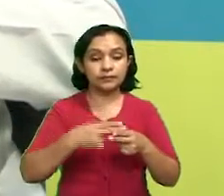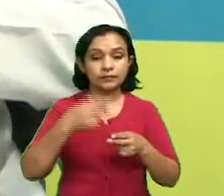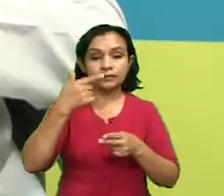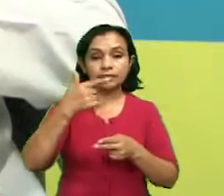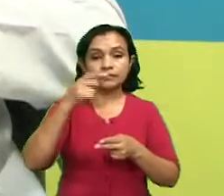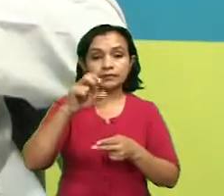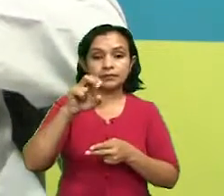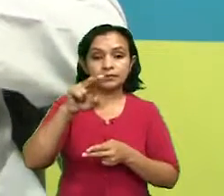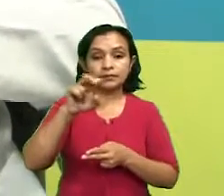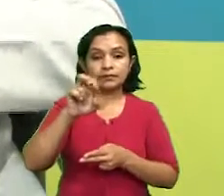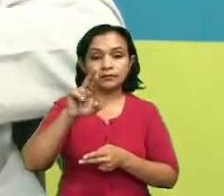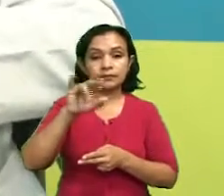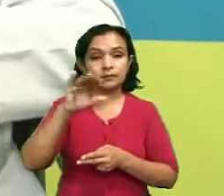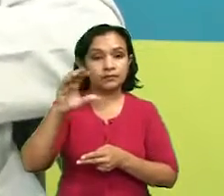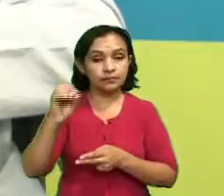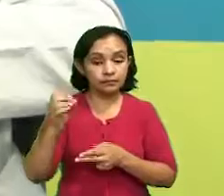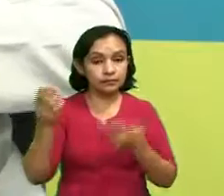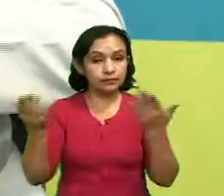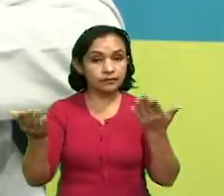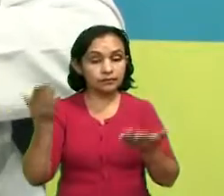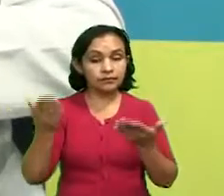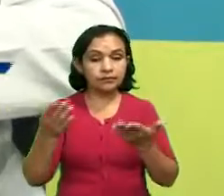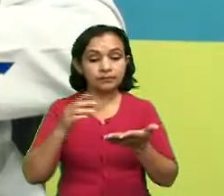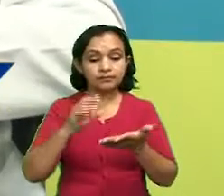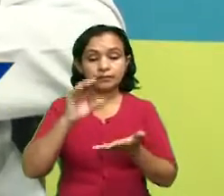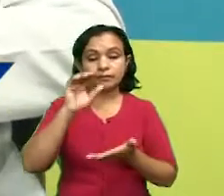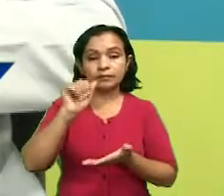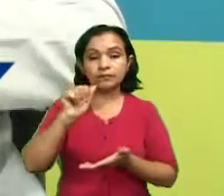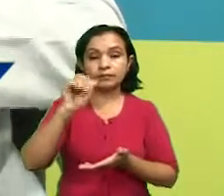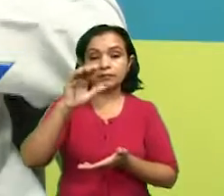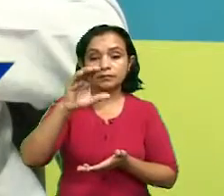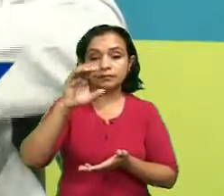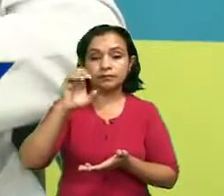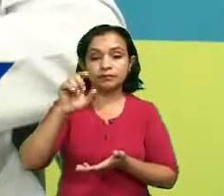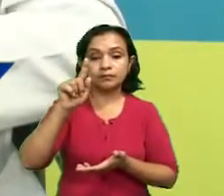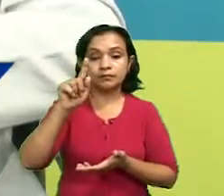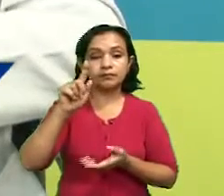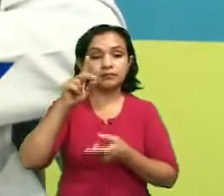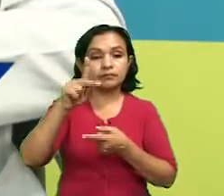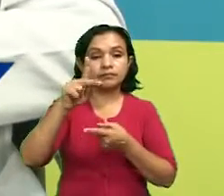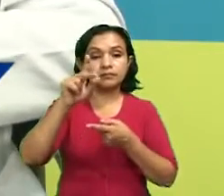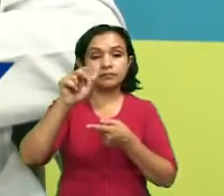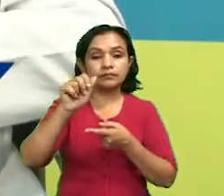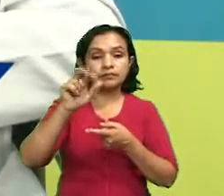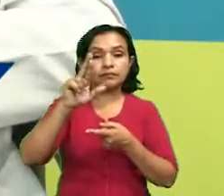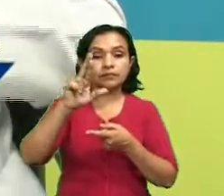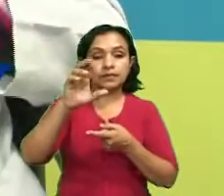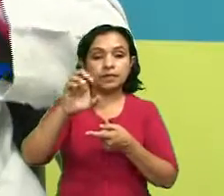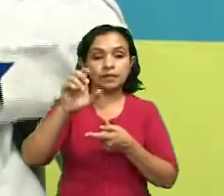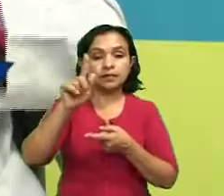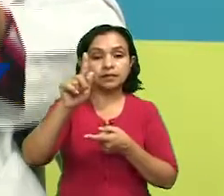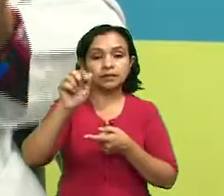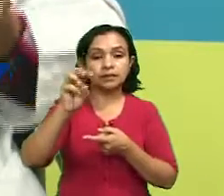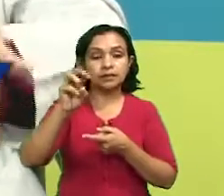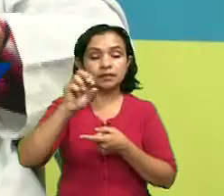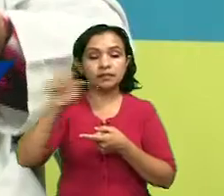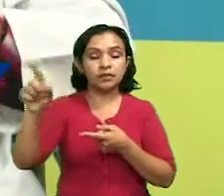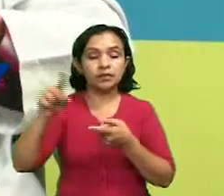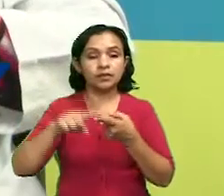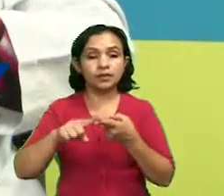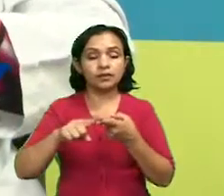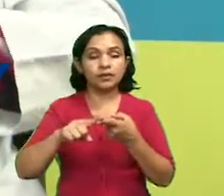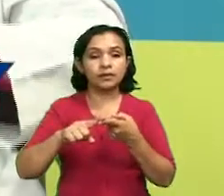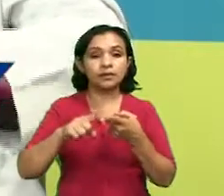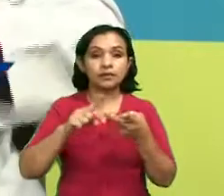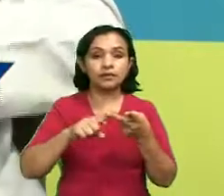genéricos. Claro. Porque puede haber un acetaminofén, yo la tengo como paracetamol, y la persona va a llegar, no, es que yo quiero un